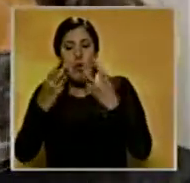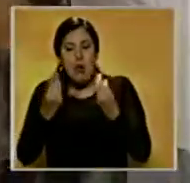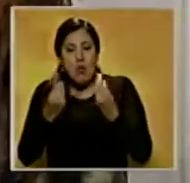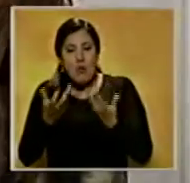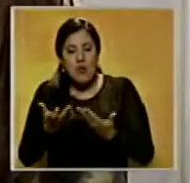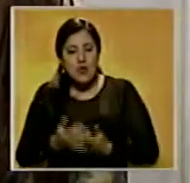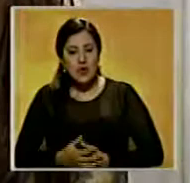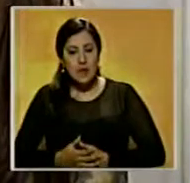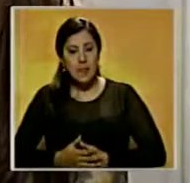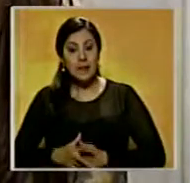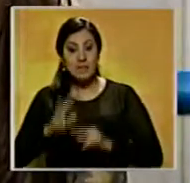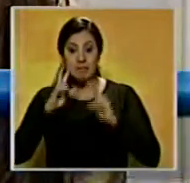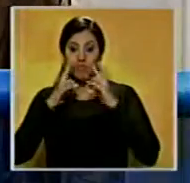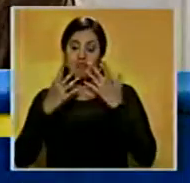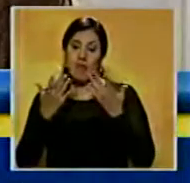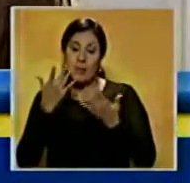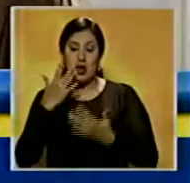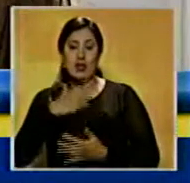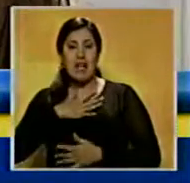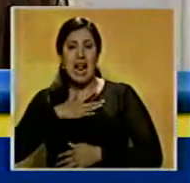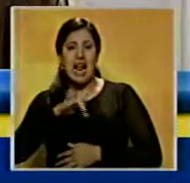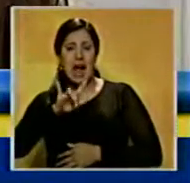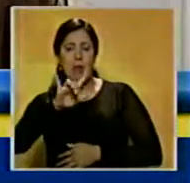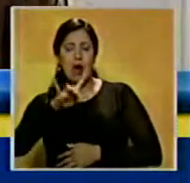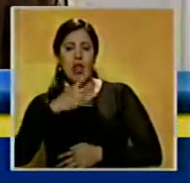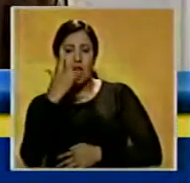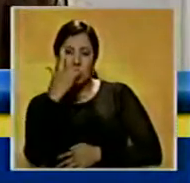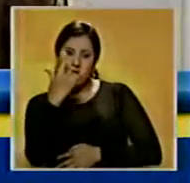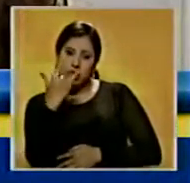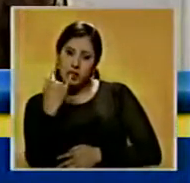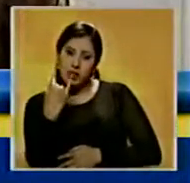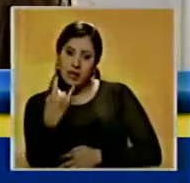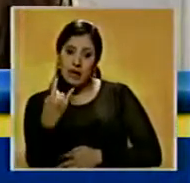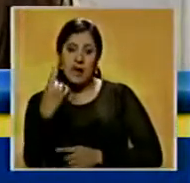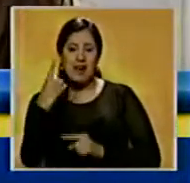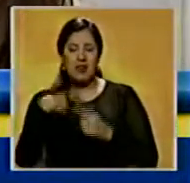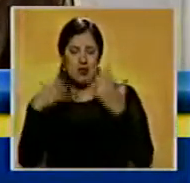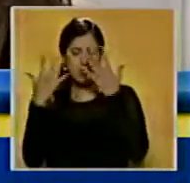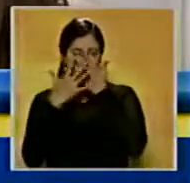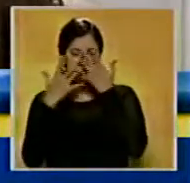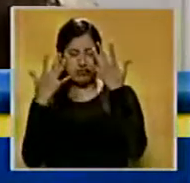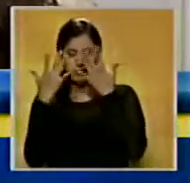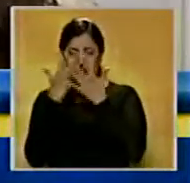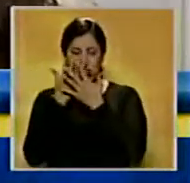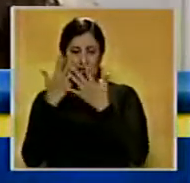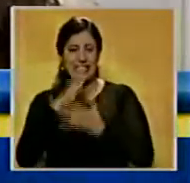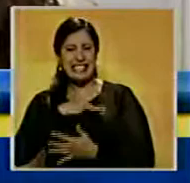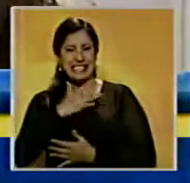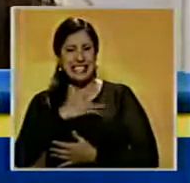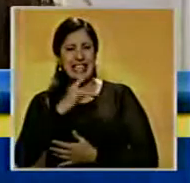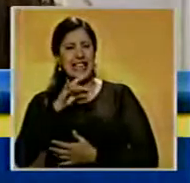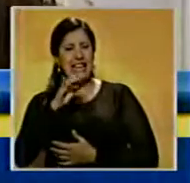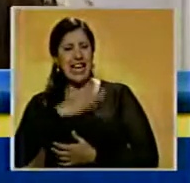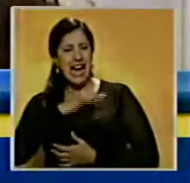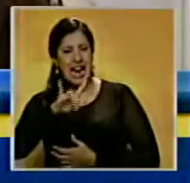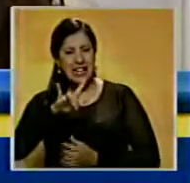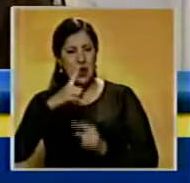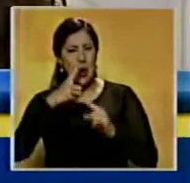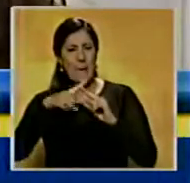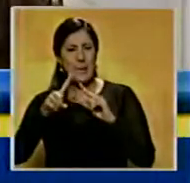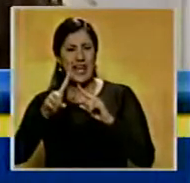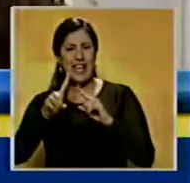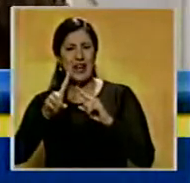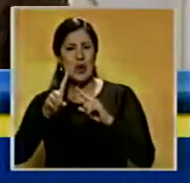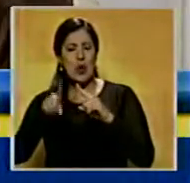las manos? Ves que estás enamorada, que te confundes. Tienes sentimientos hacia la persona, pero a la vez no